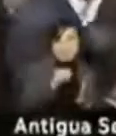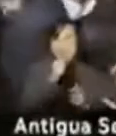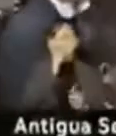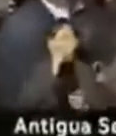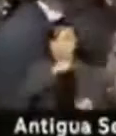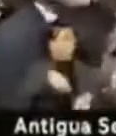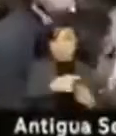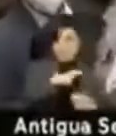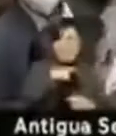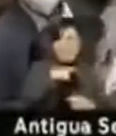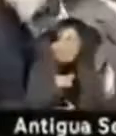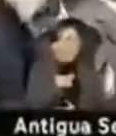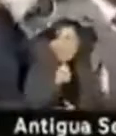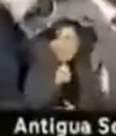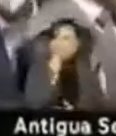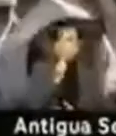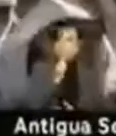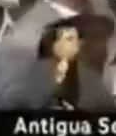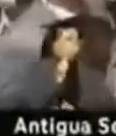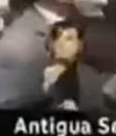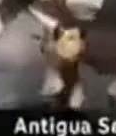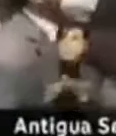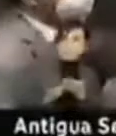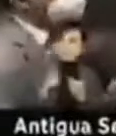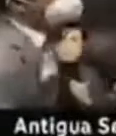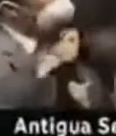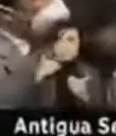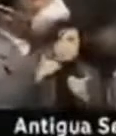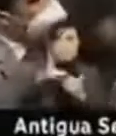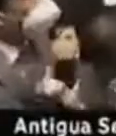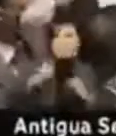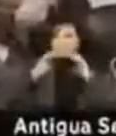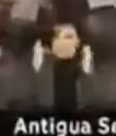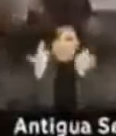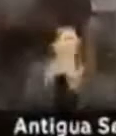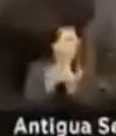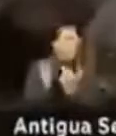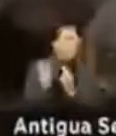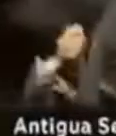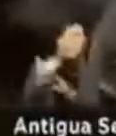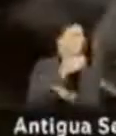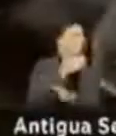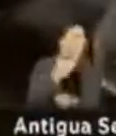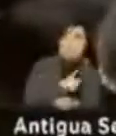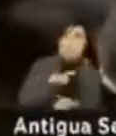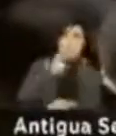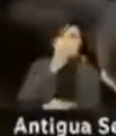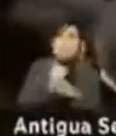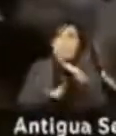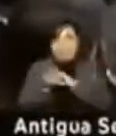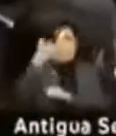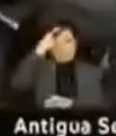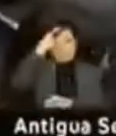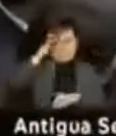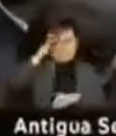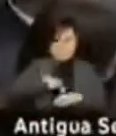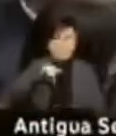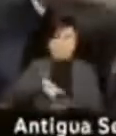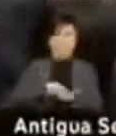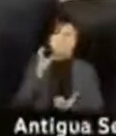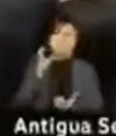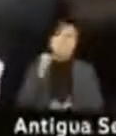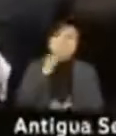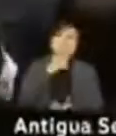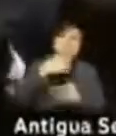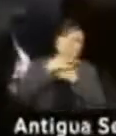lógica y consensada a este proceso. Las fortalezas son enormes y las debilidades